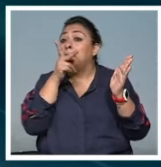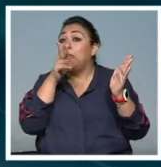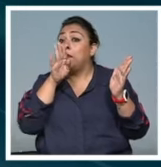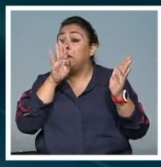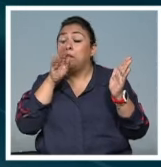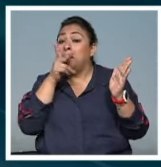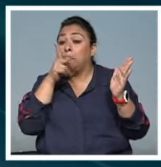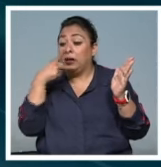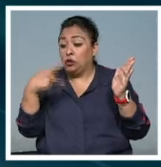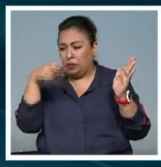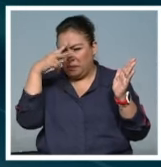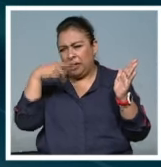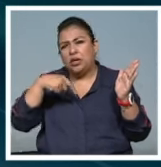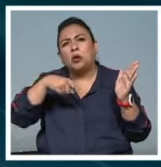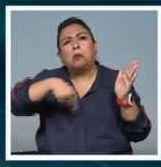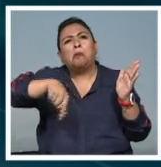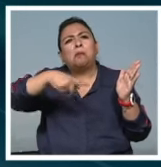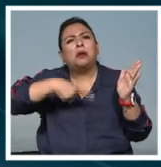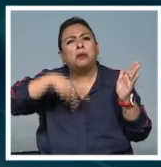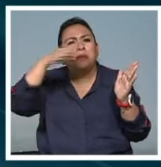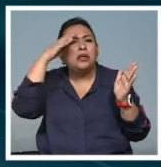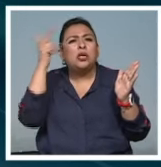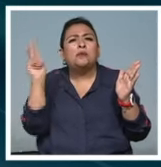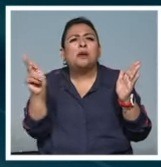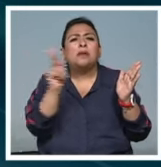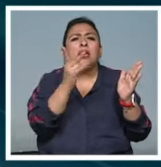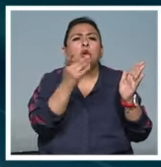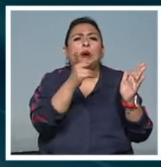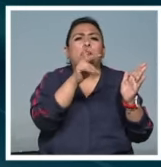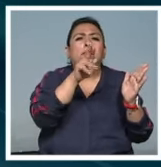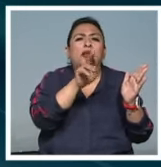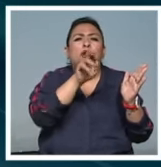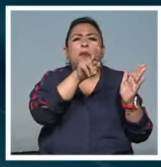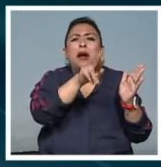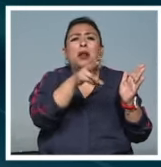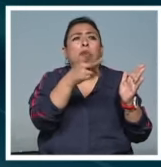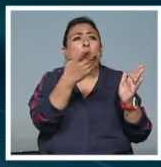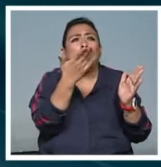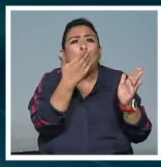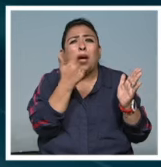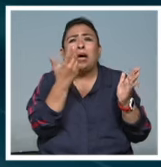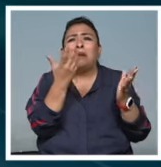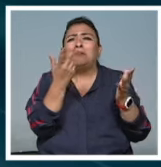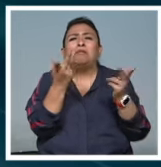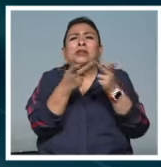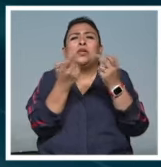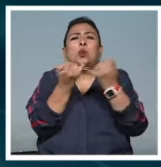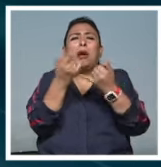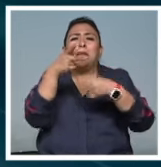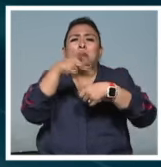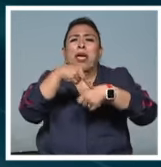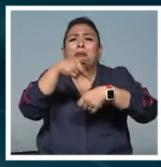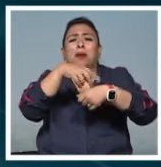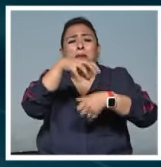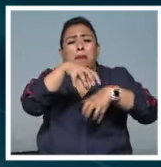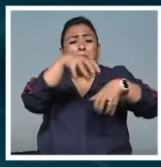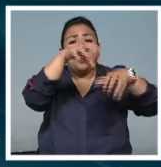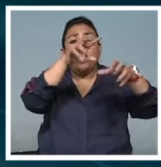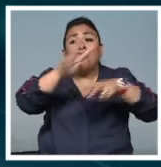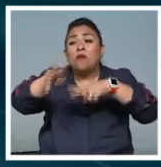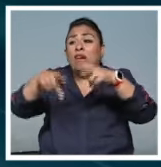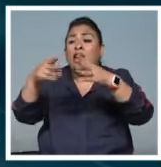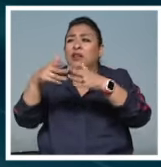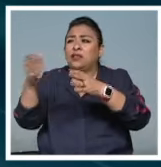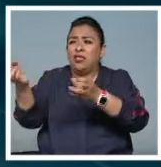mexicanos, la gente los pensaba como Pedro Páramo, ¿no? Ese padre ausente que era como un montón de piedras y si acaso llegaba a la casa y no